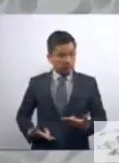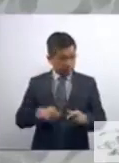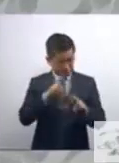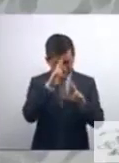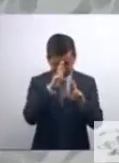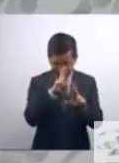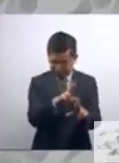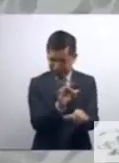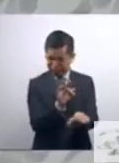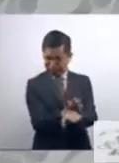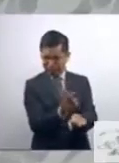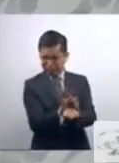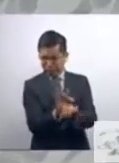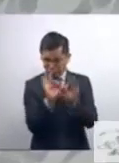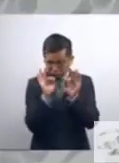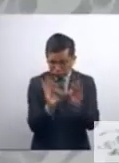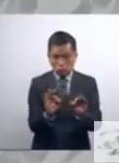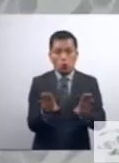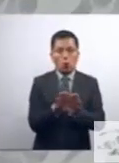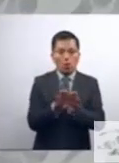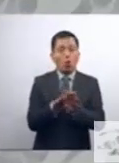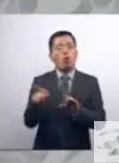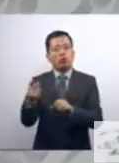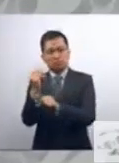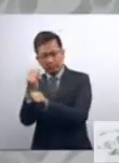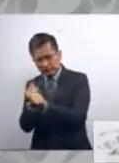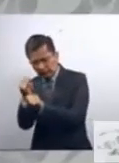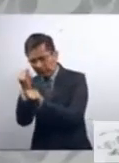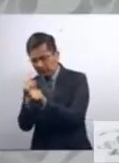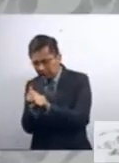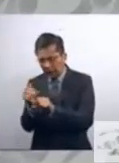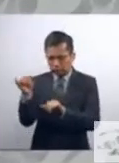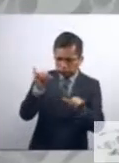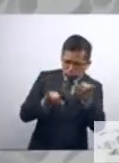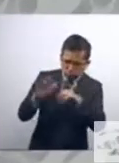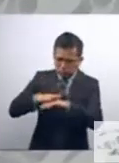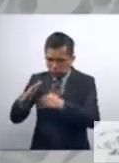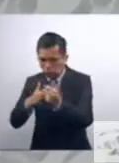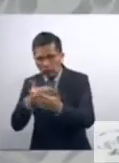principio ético de la investigación en su aplicación. Es cuanto, diputado presidente.